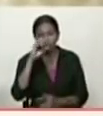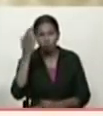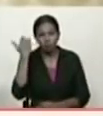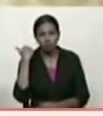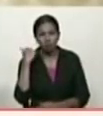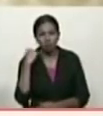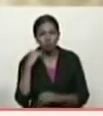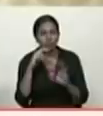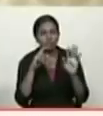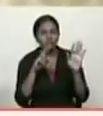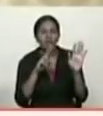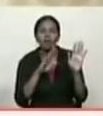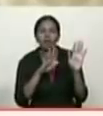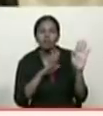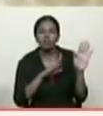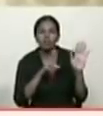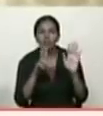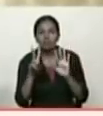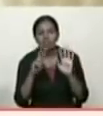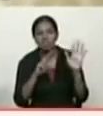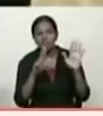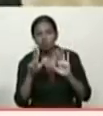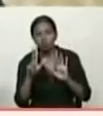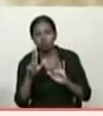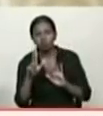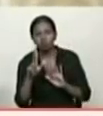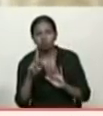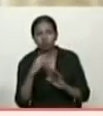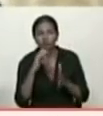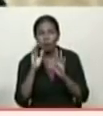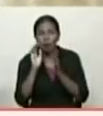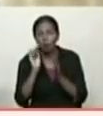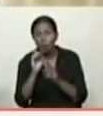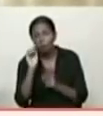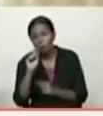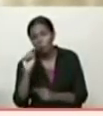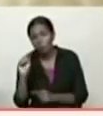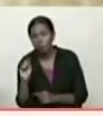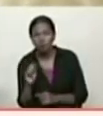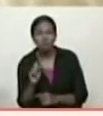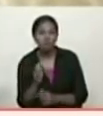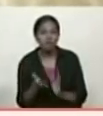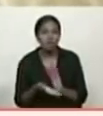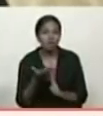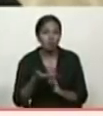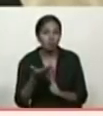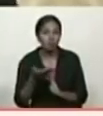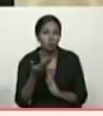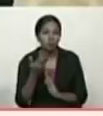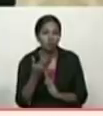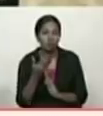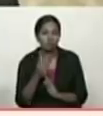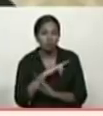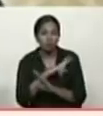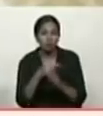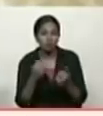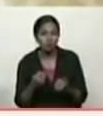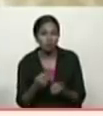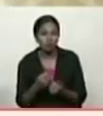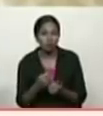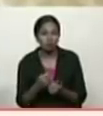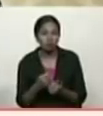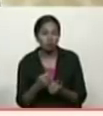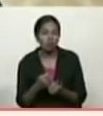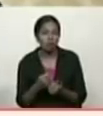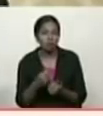2017-2018, hubo una gran experiencia de diálogo. Hay unos puntos y unos consensos para la convivencia de los poderes públicos, para ir a Estados Unidos